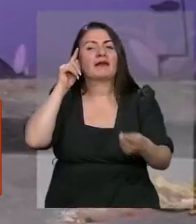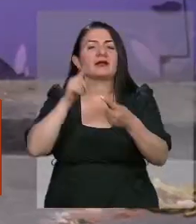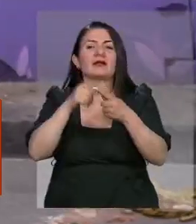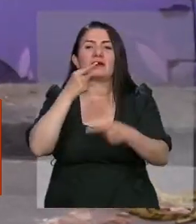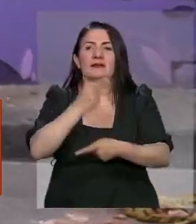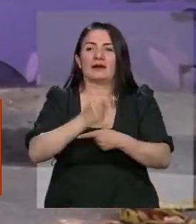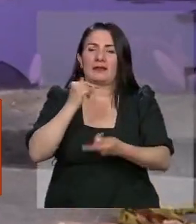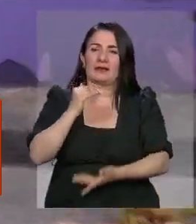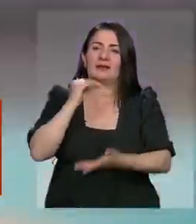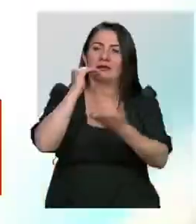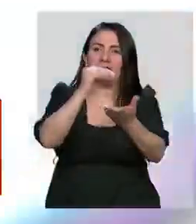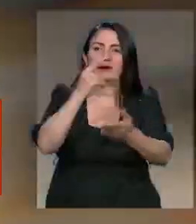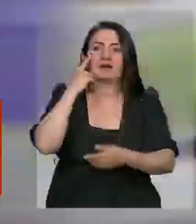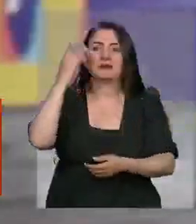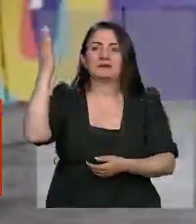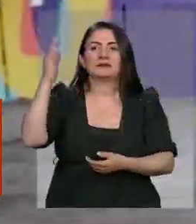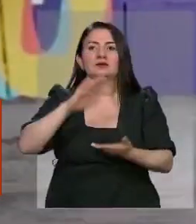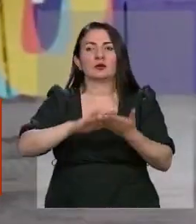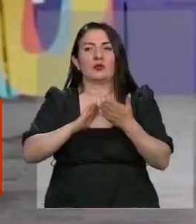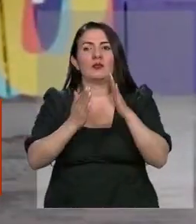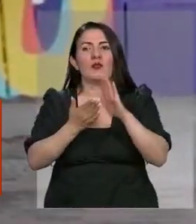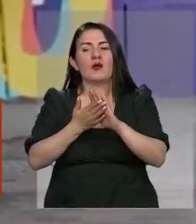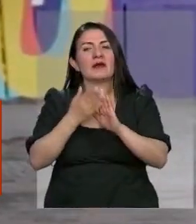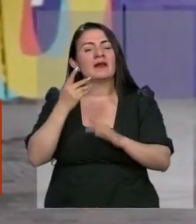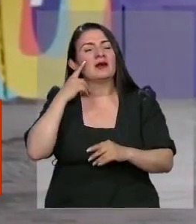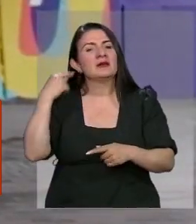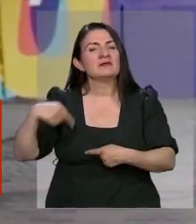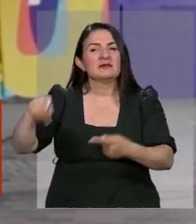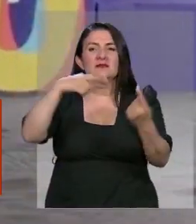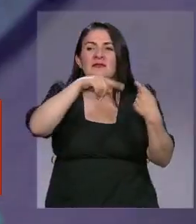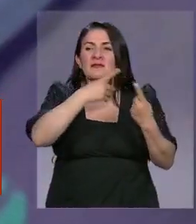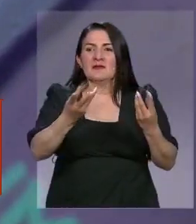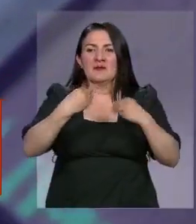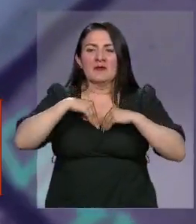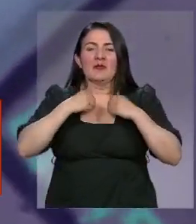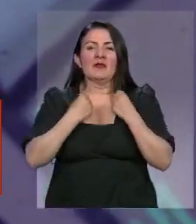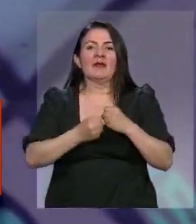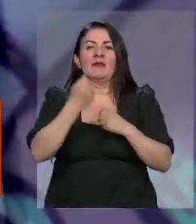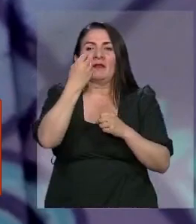la entrega de estas zonas a la comunidad en un recorrido de apropiación el